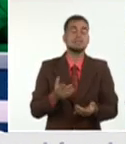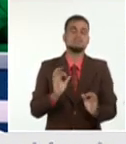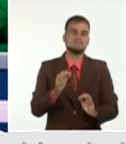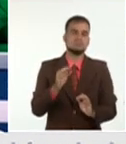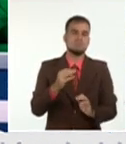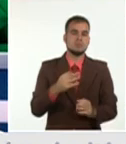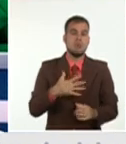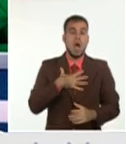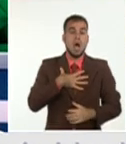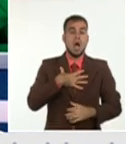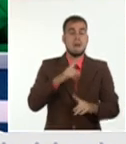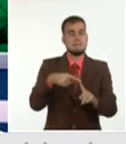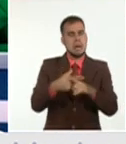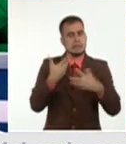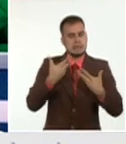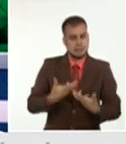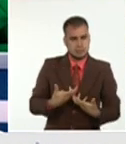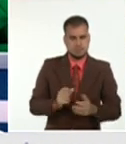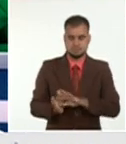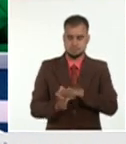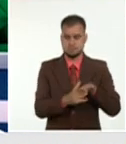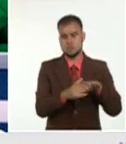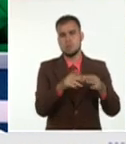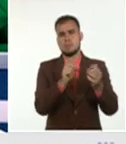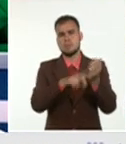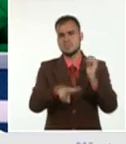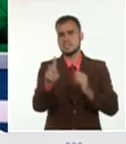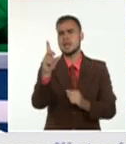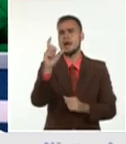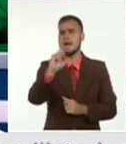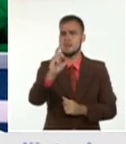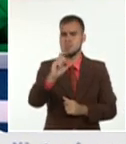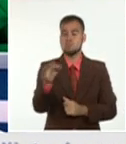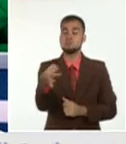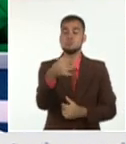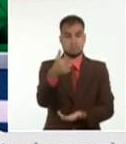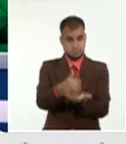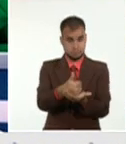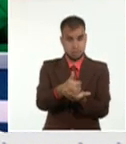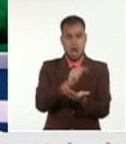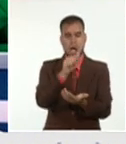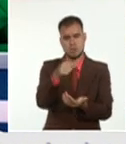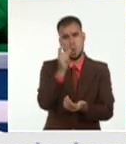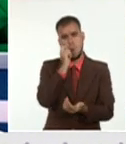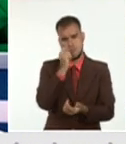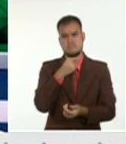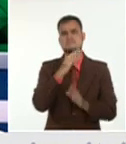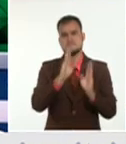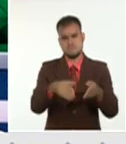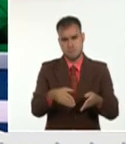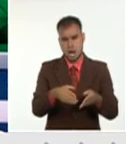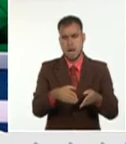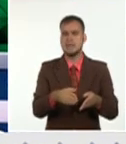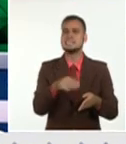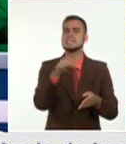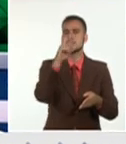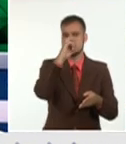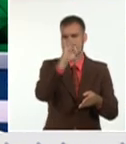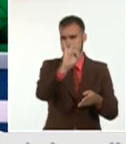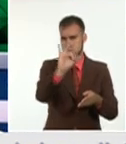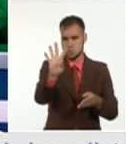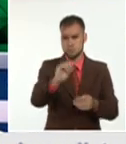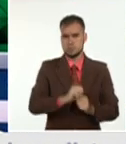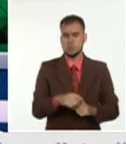En el municipio de Camagüey fallece un paciente de 74 años de edad, hipertensión